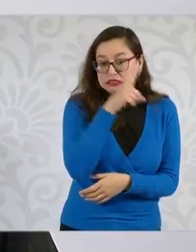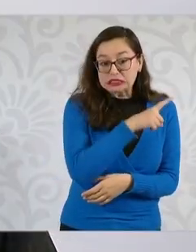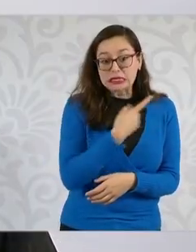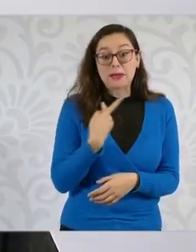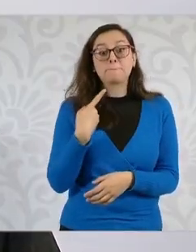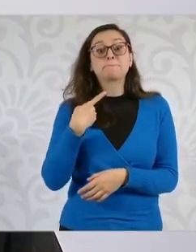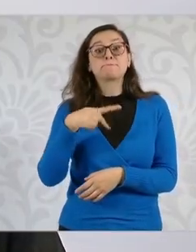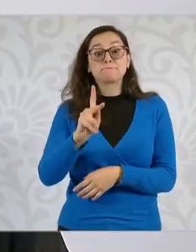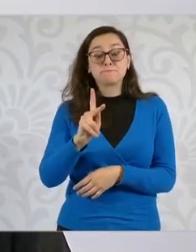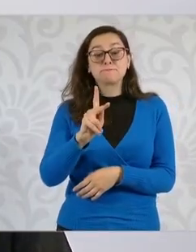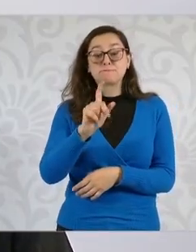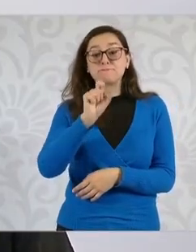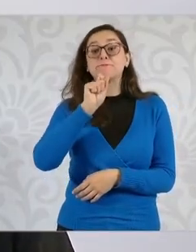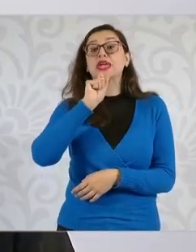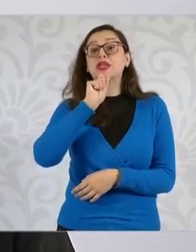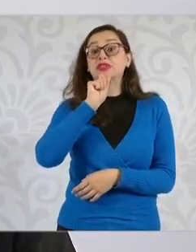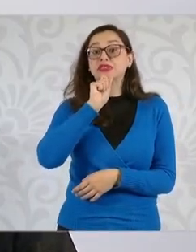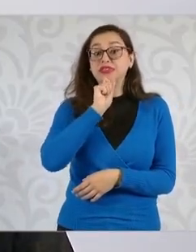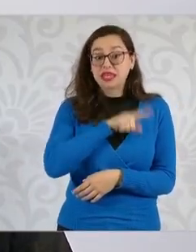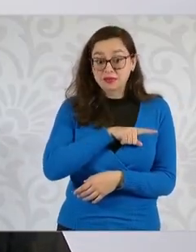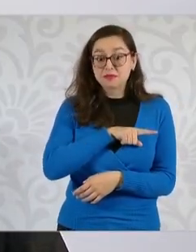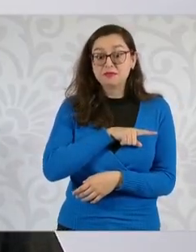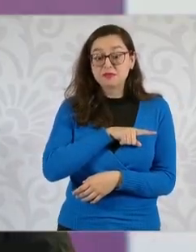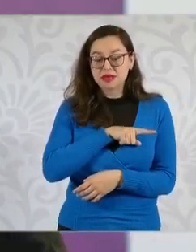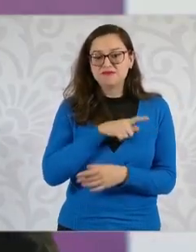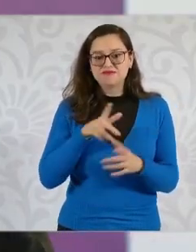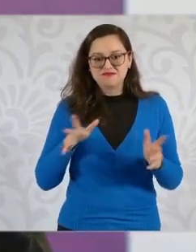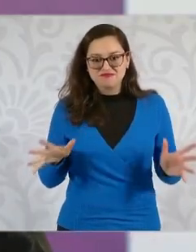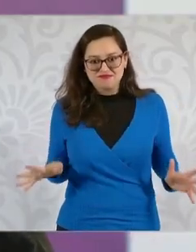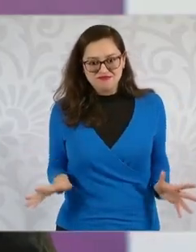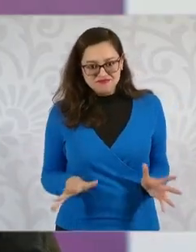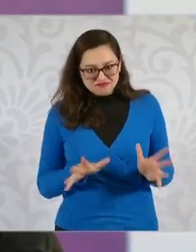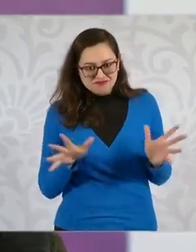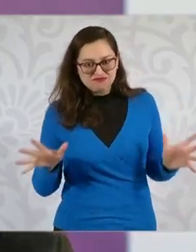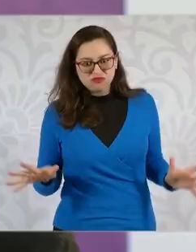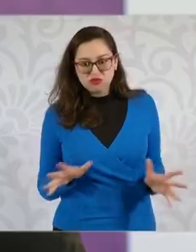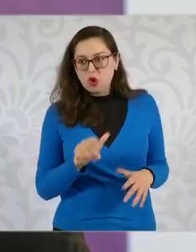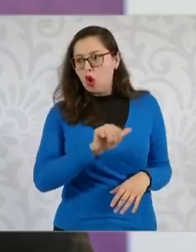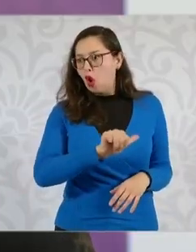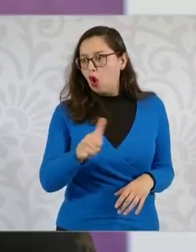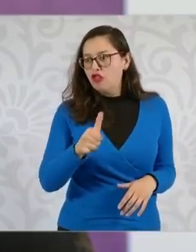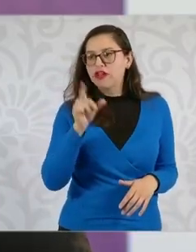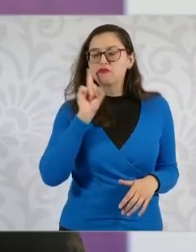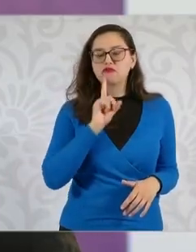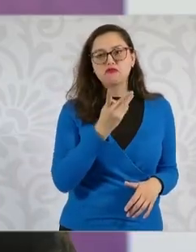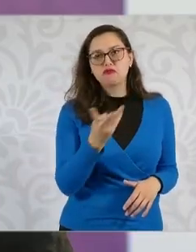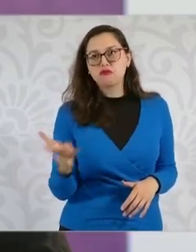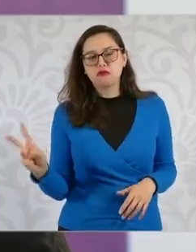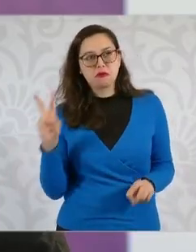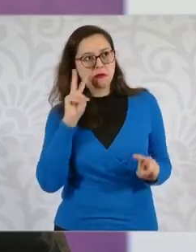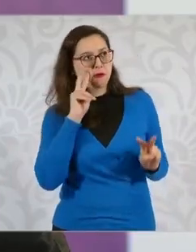que realmente ha servido y ha motivado a muchas mujeres mexicanas